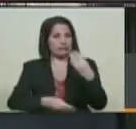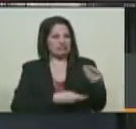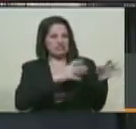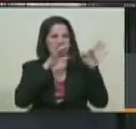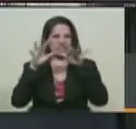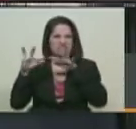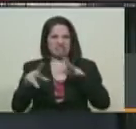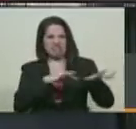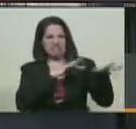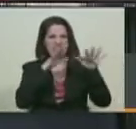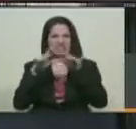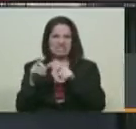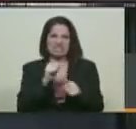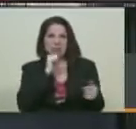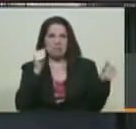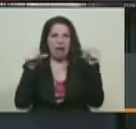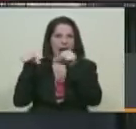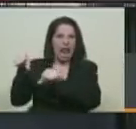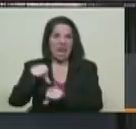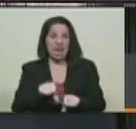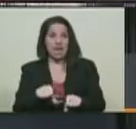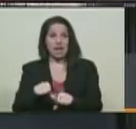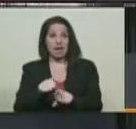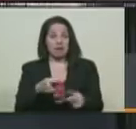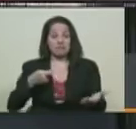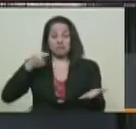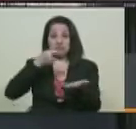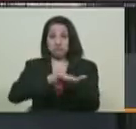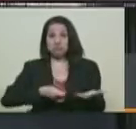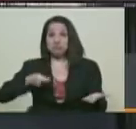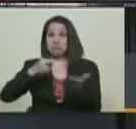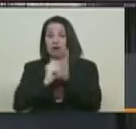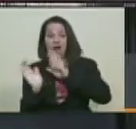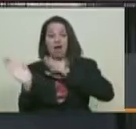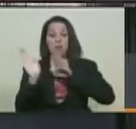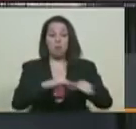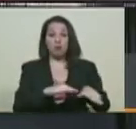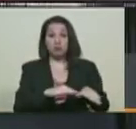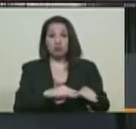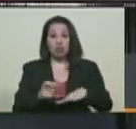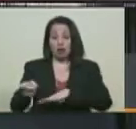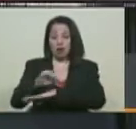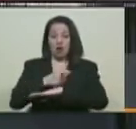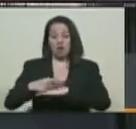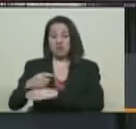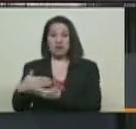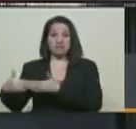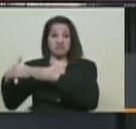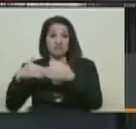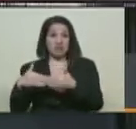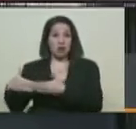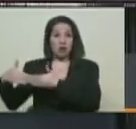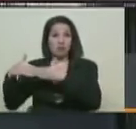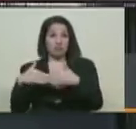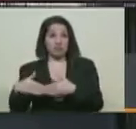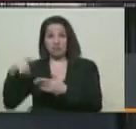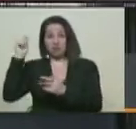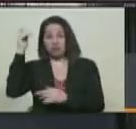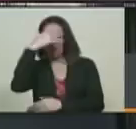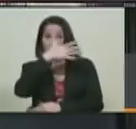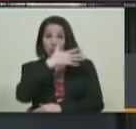extremista de Venezuela con el financiamiento y el apoyo del gobierno gringo imperialista de Donald